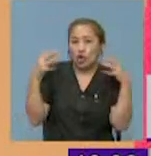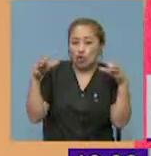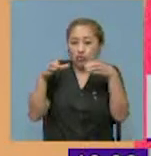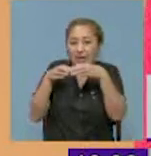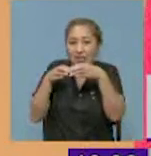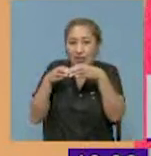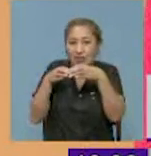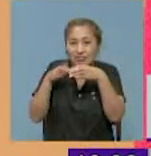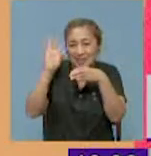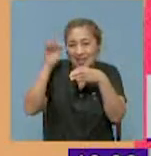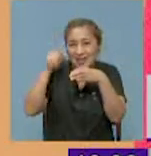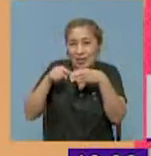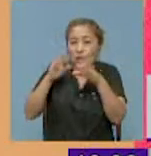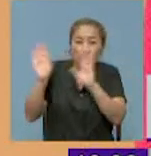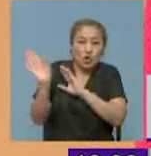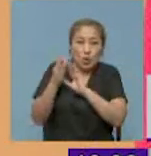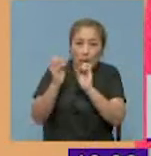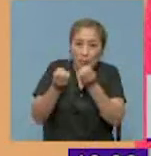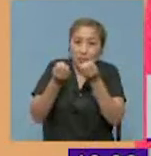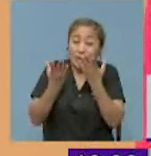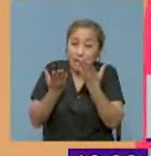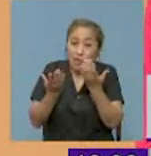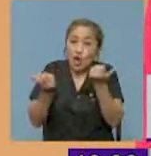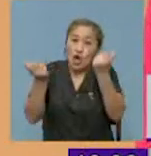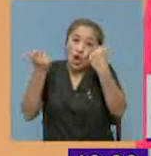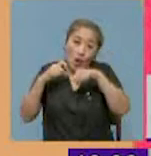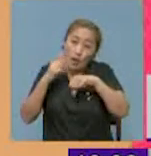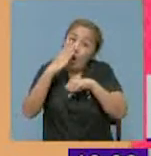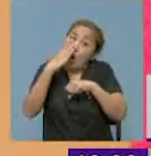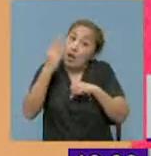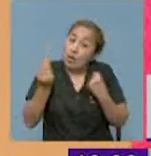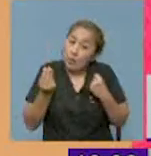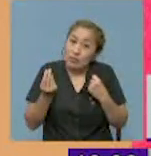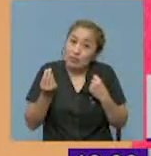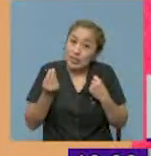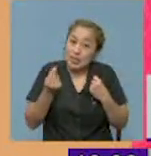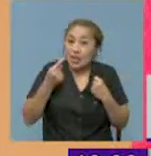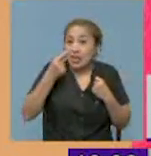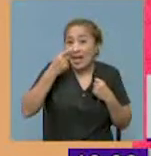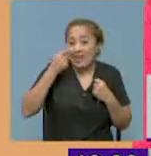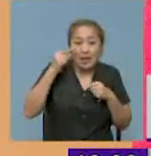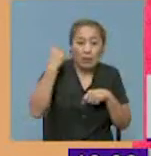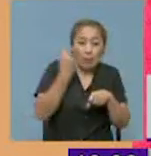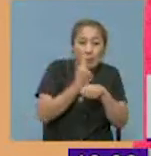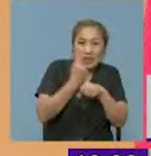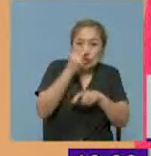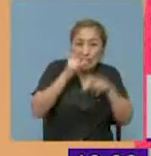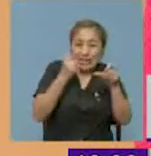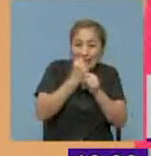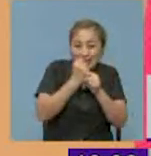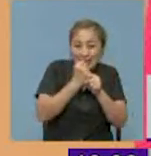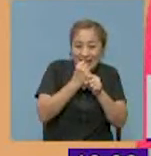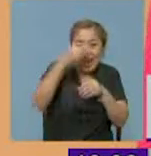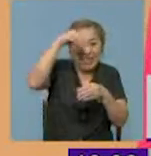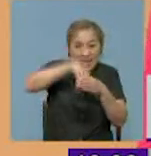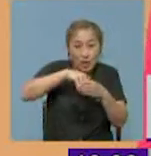ahí cuando va bien no también en gimnasia y el último empleado hasta el director técnico